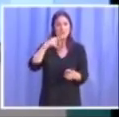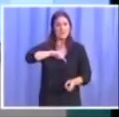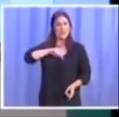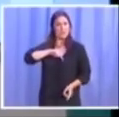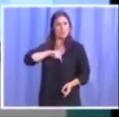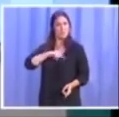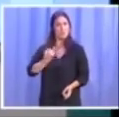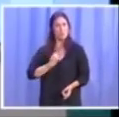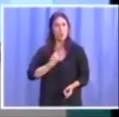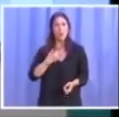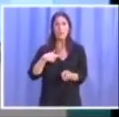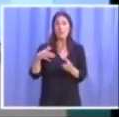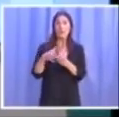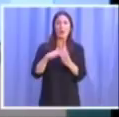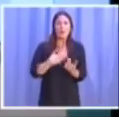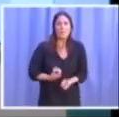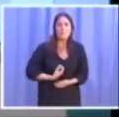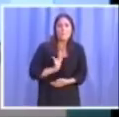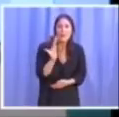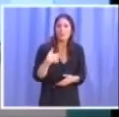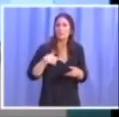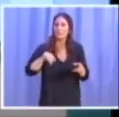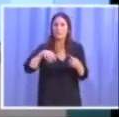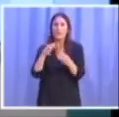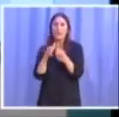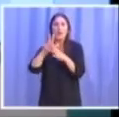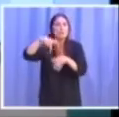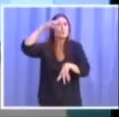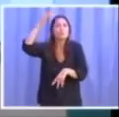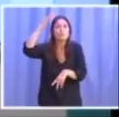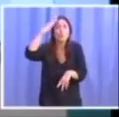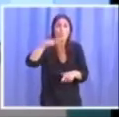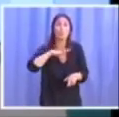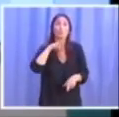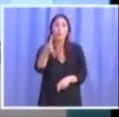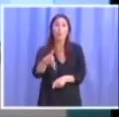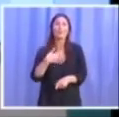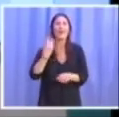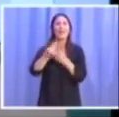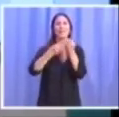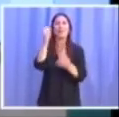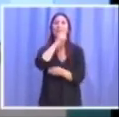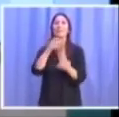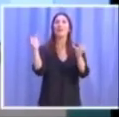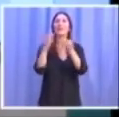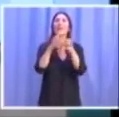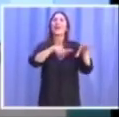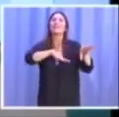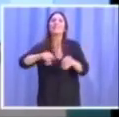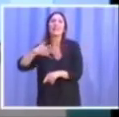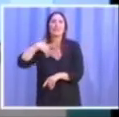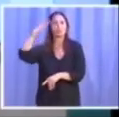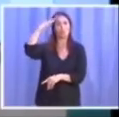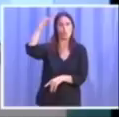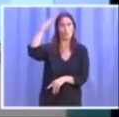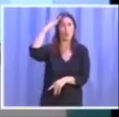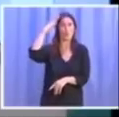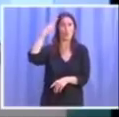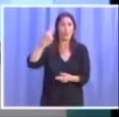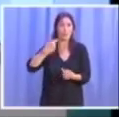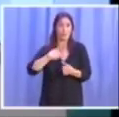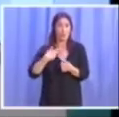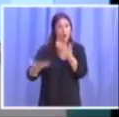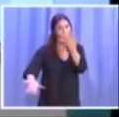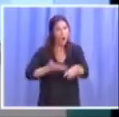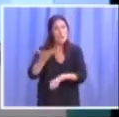sentimiento, ser granadino es una pasión, ser granadino es un sueño. Por eso hice esta canción, Granada, tierra soñada. Yo os